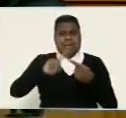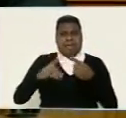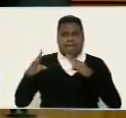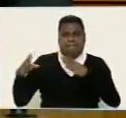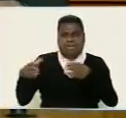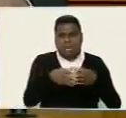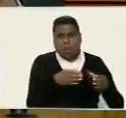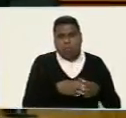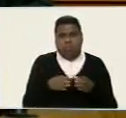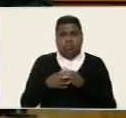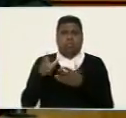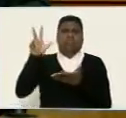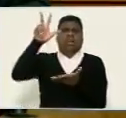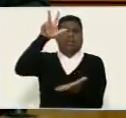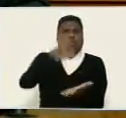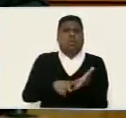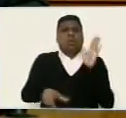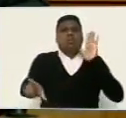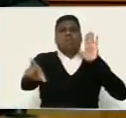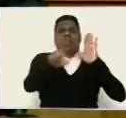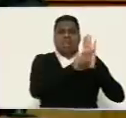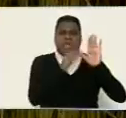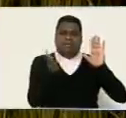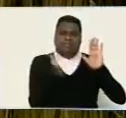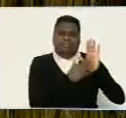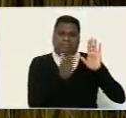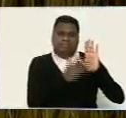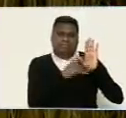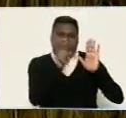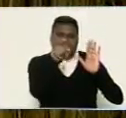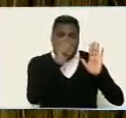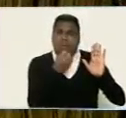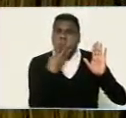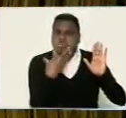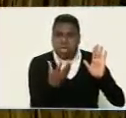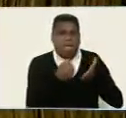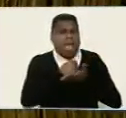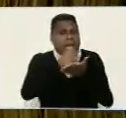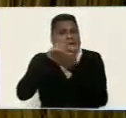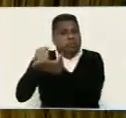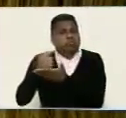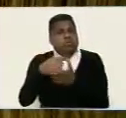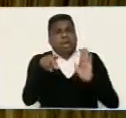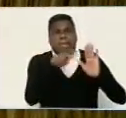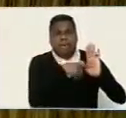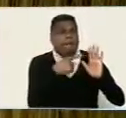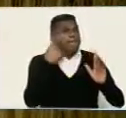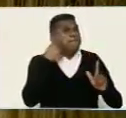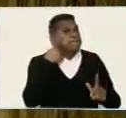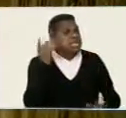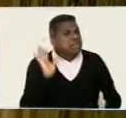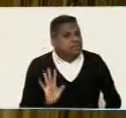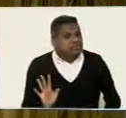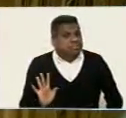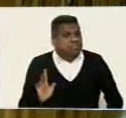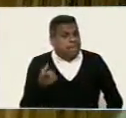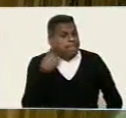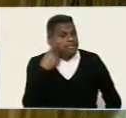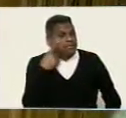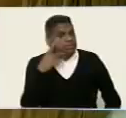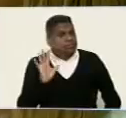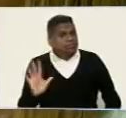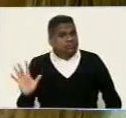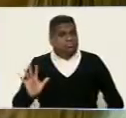en asamblea, mire, se aprobó tal ley que te va a beneficiar en esto, usted tiene que estar pila.